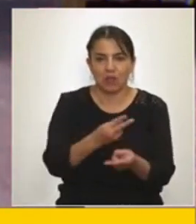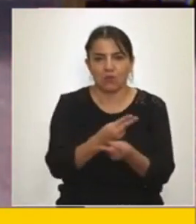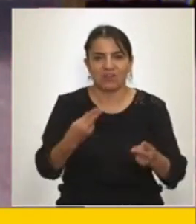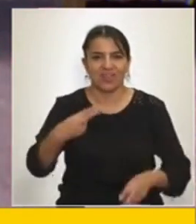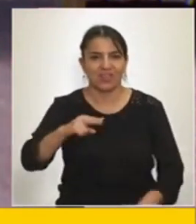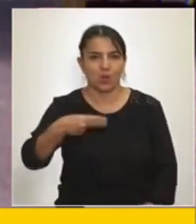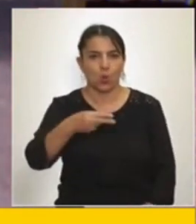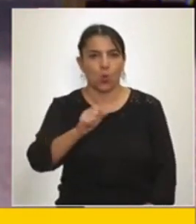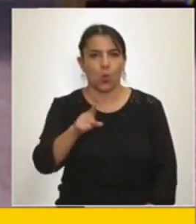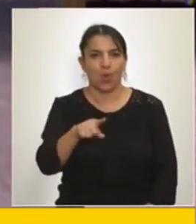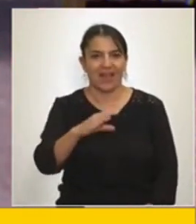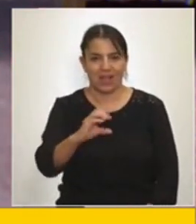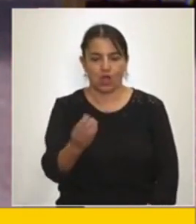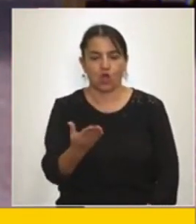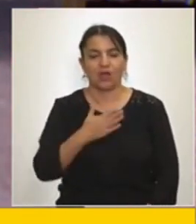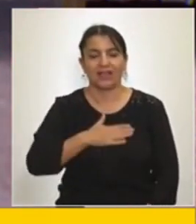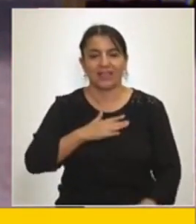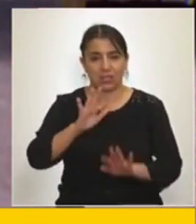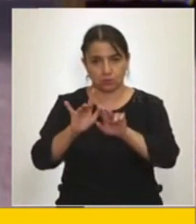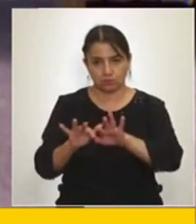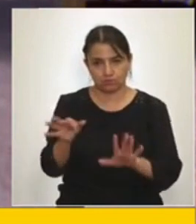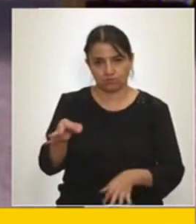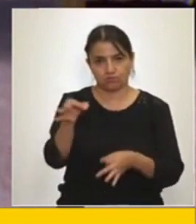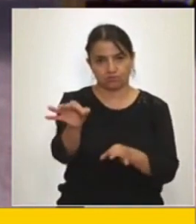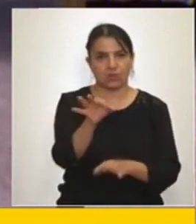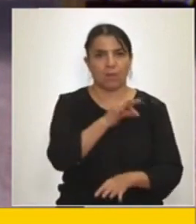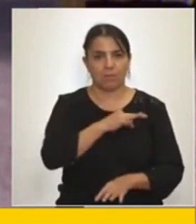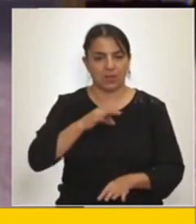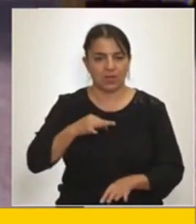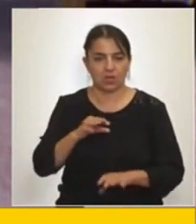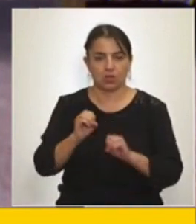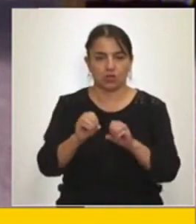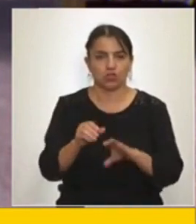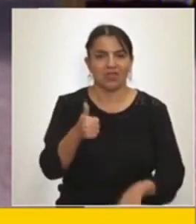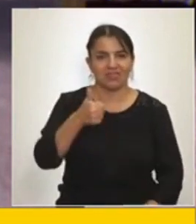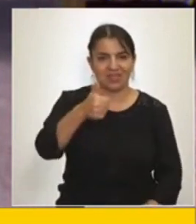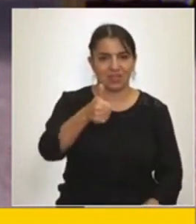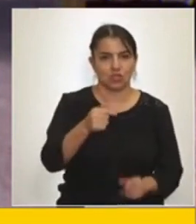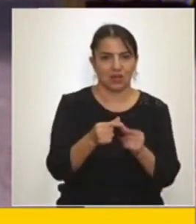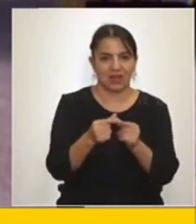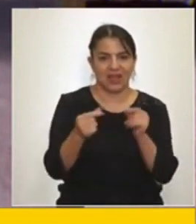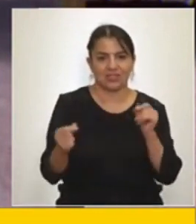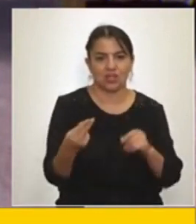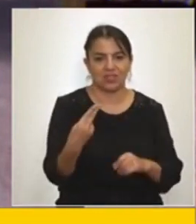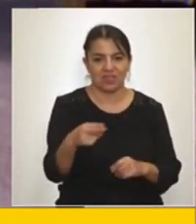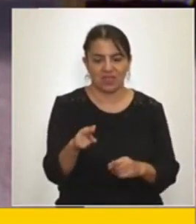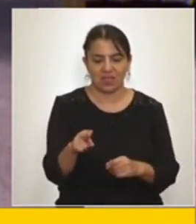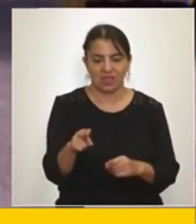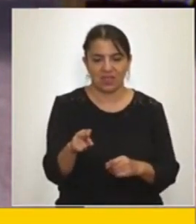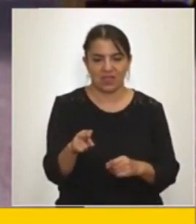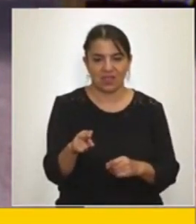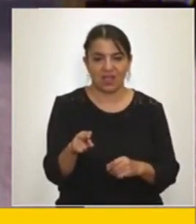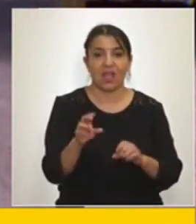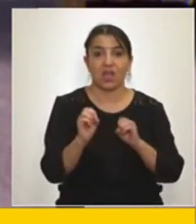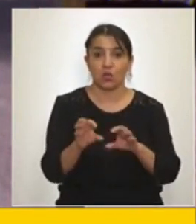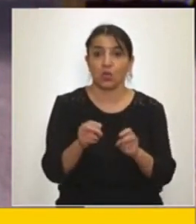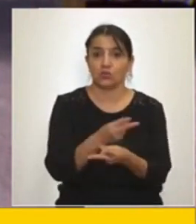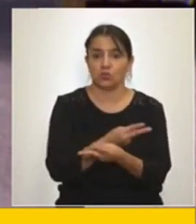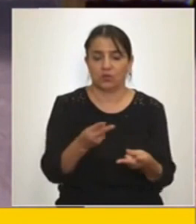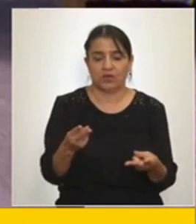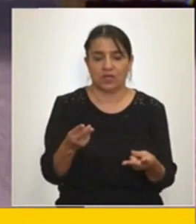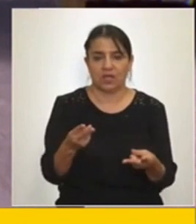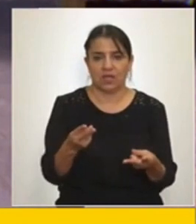oficiar al ministro de Educación y al director nacional de la educación pública